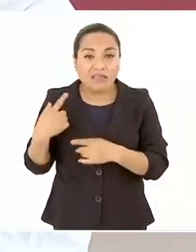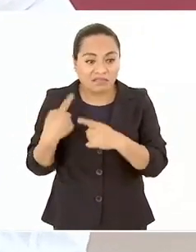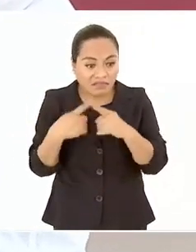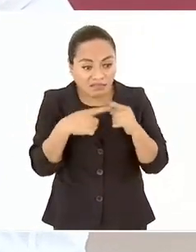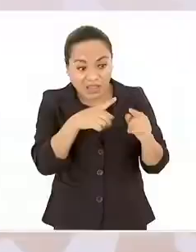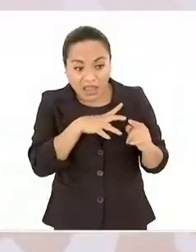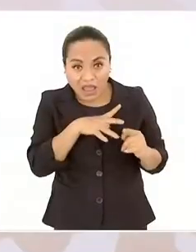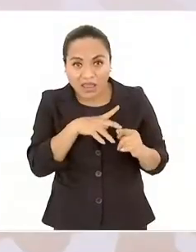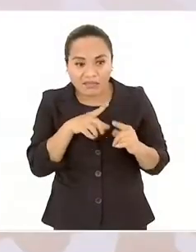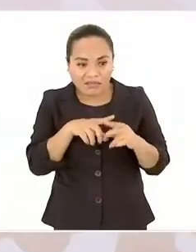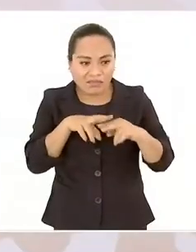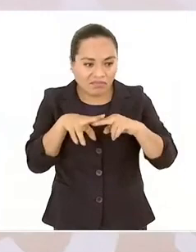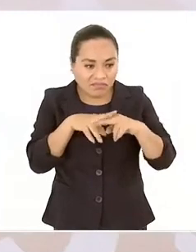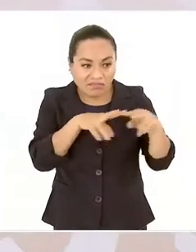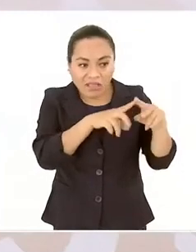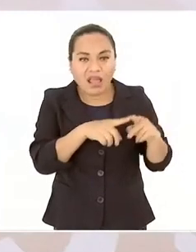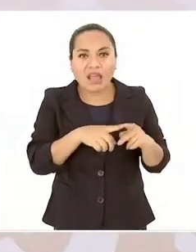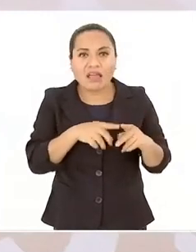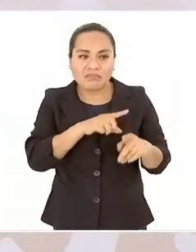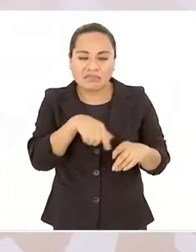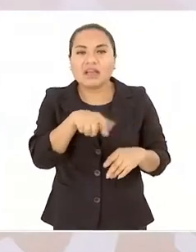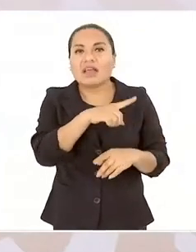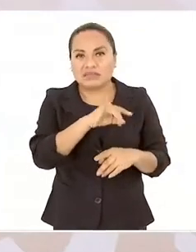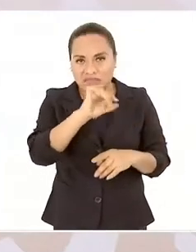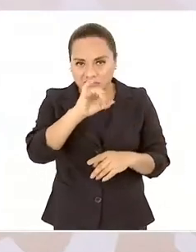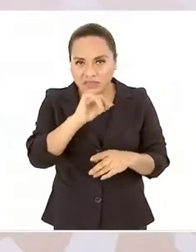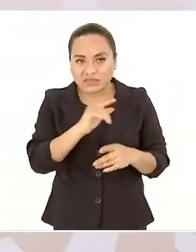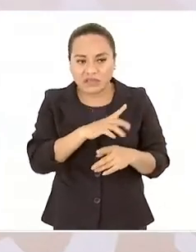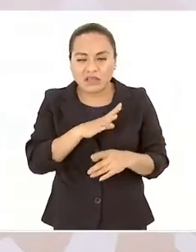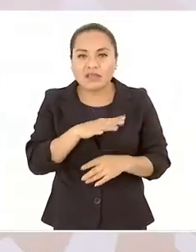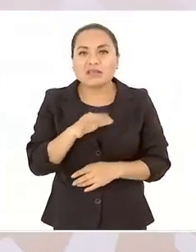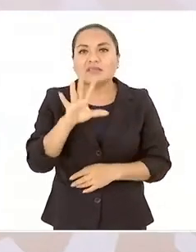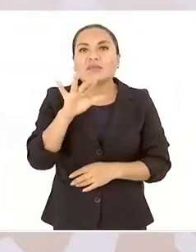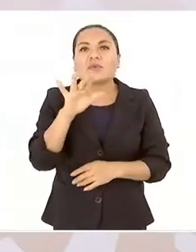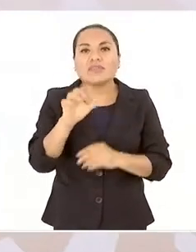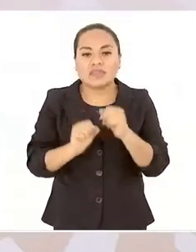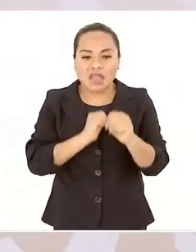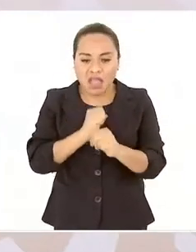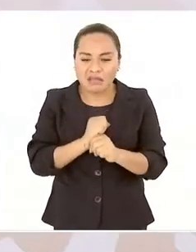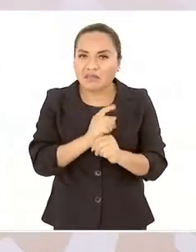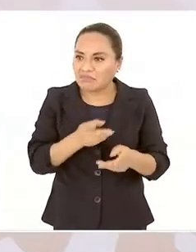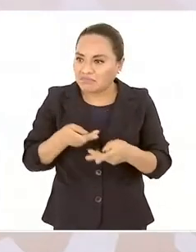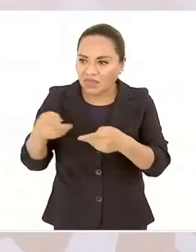demás los entregaron a 50 años.